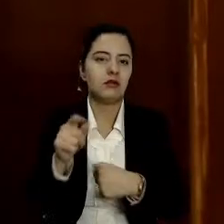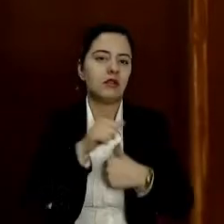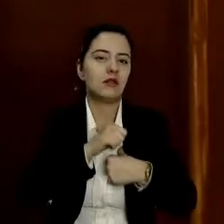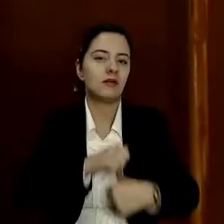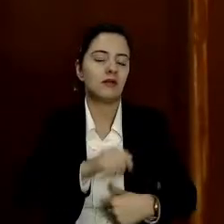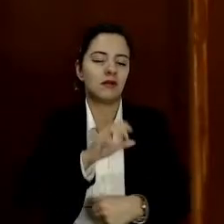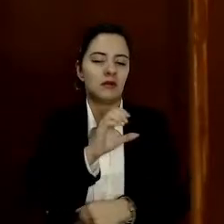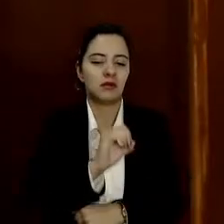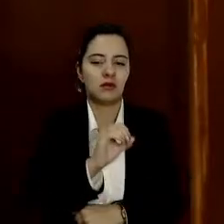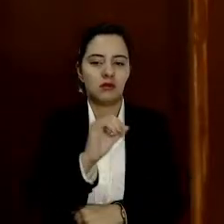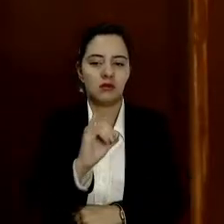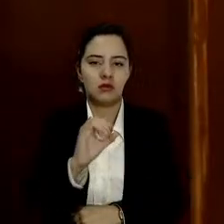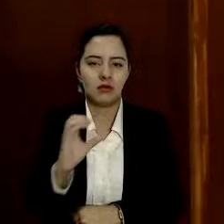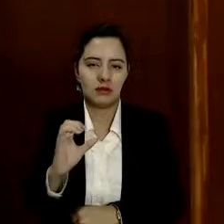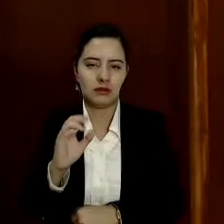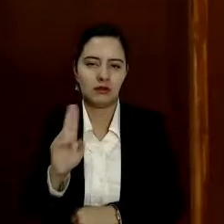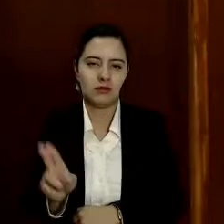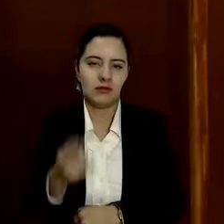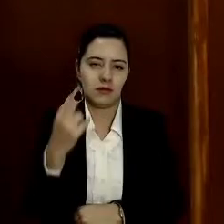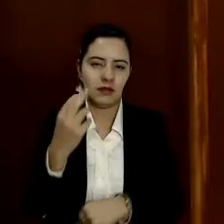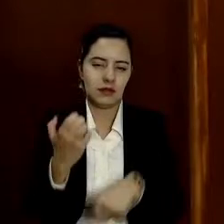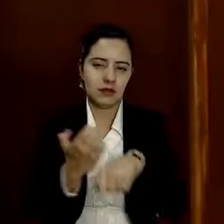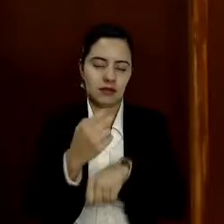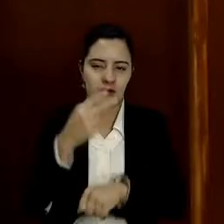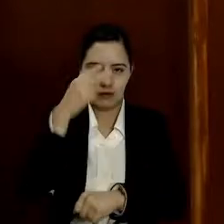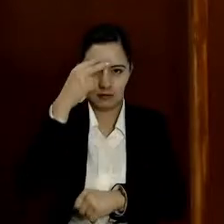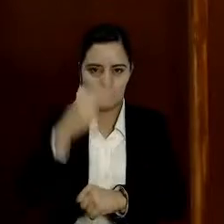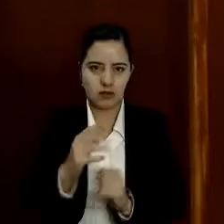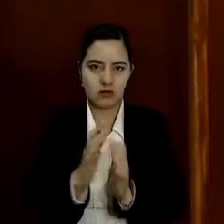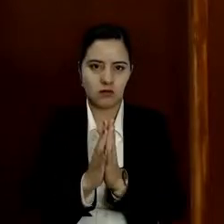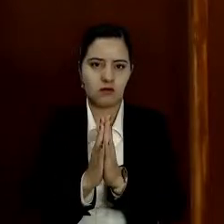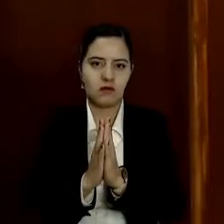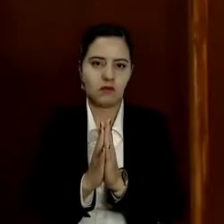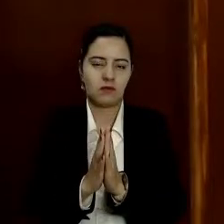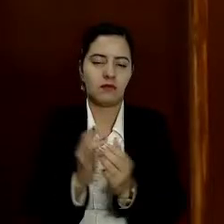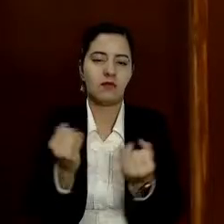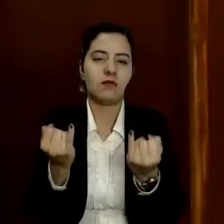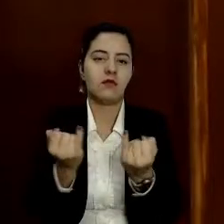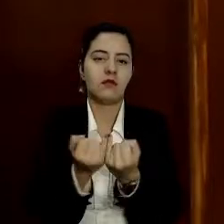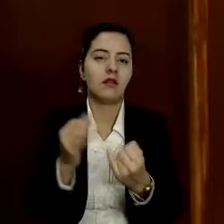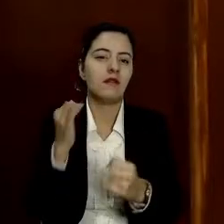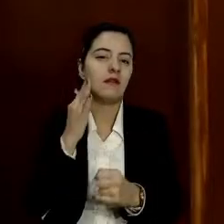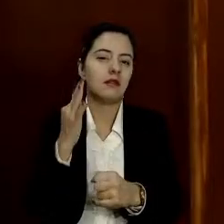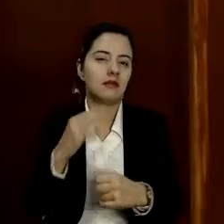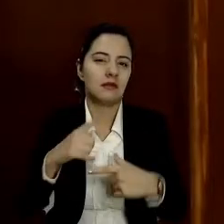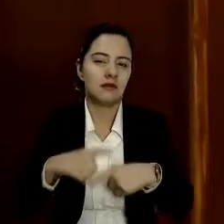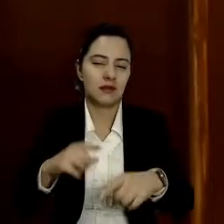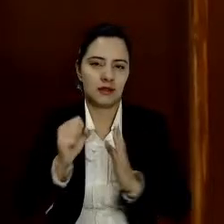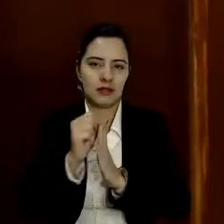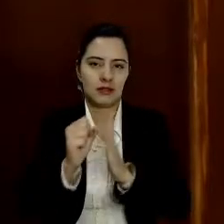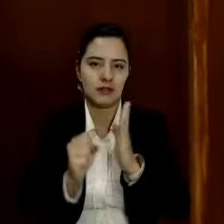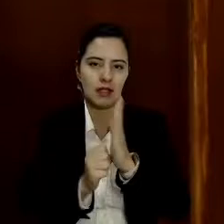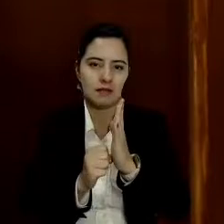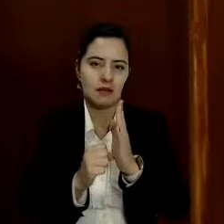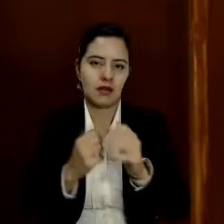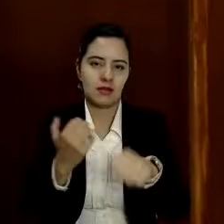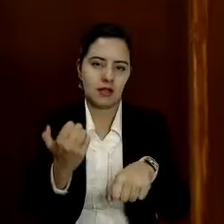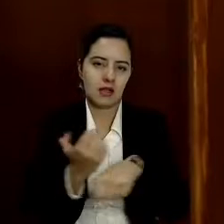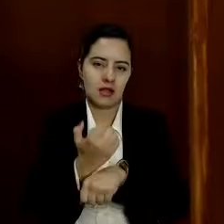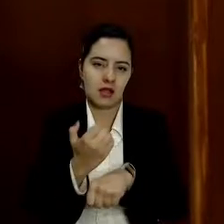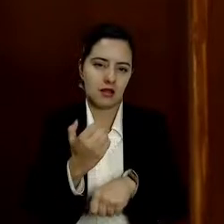de México, por favor. Así como a la Fiscalía, pero es del Sistema Estatal Anticorrupción.